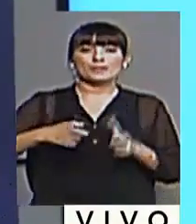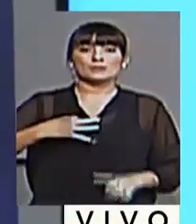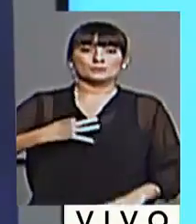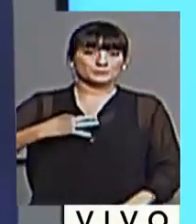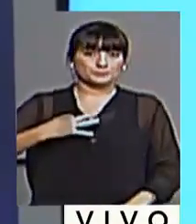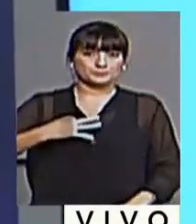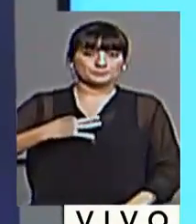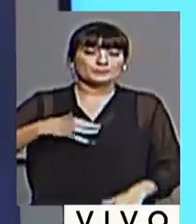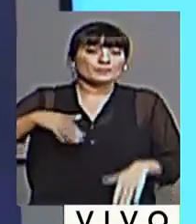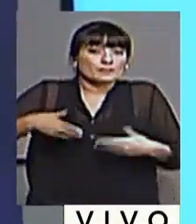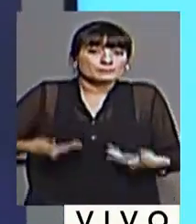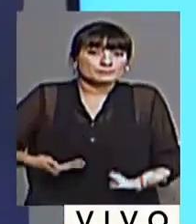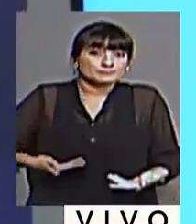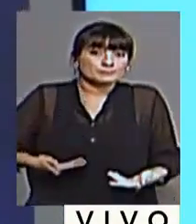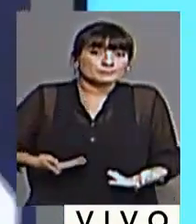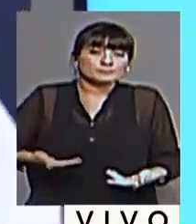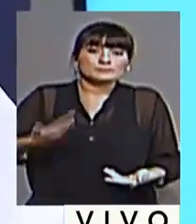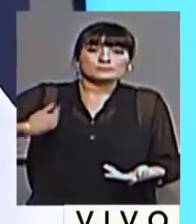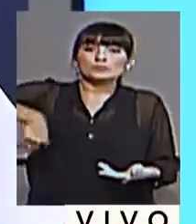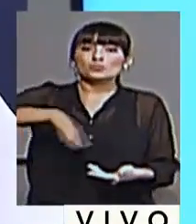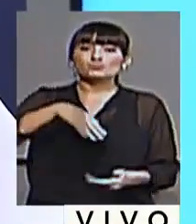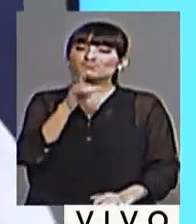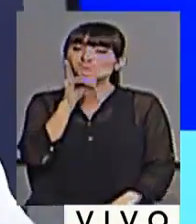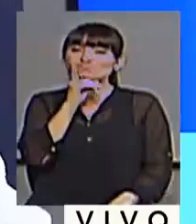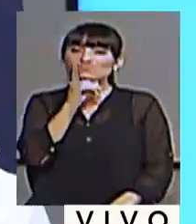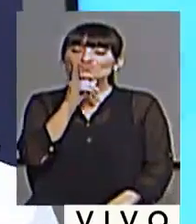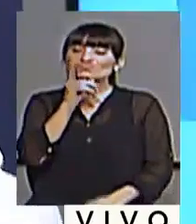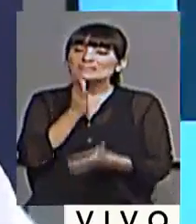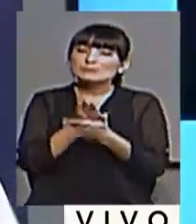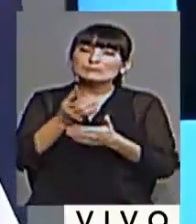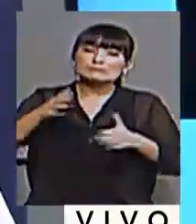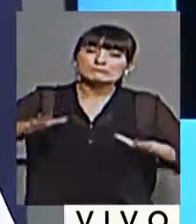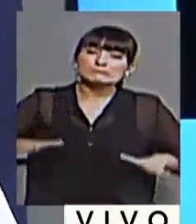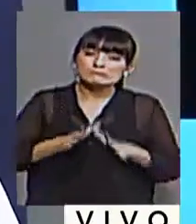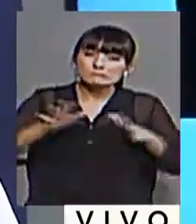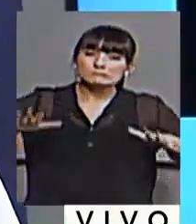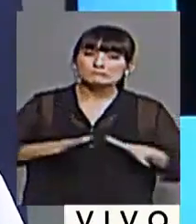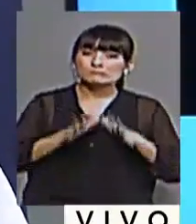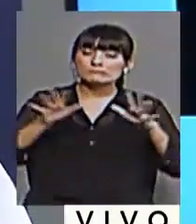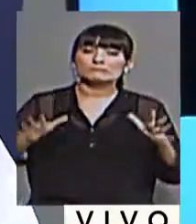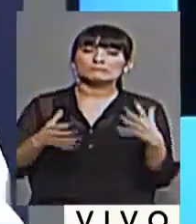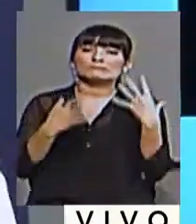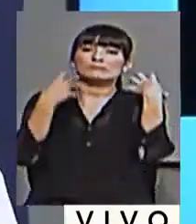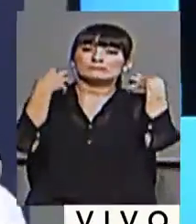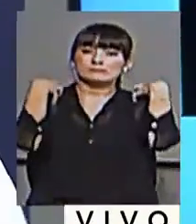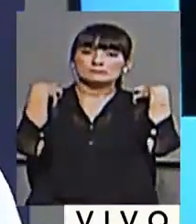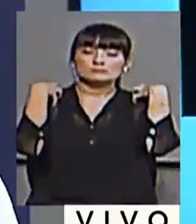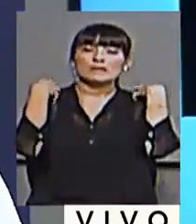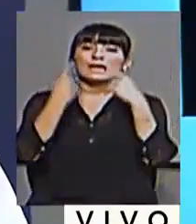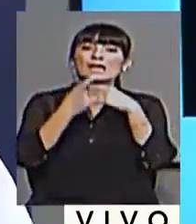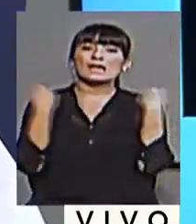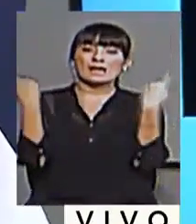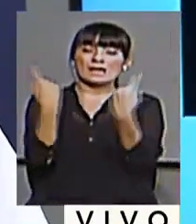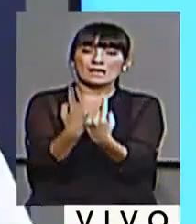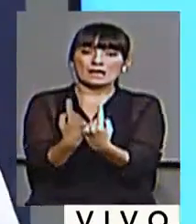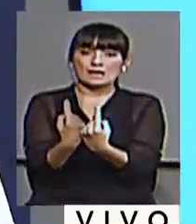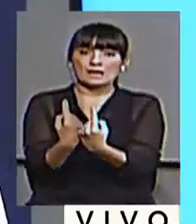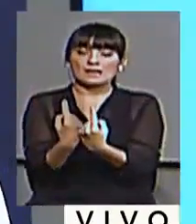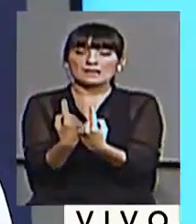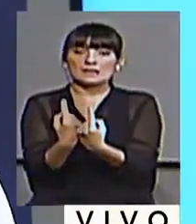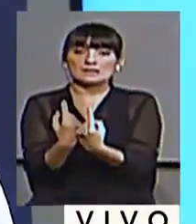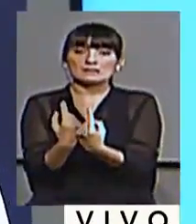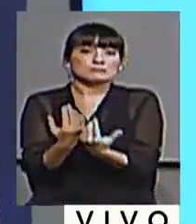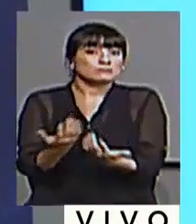ciudadanía. Entonces, nosotros tenemos que empeñarnos todos como una tarea general, el